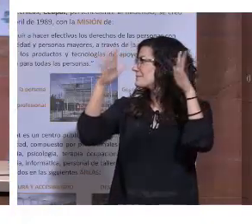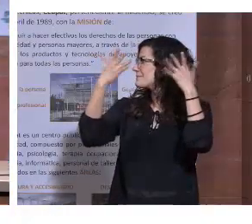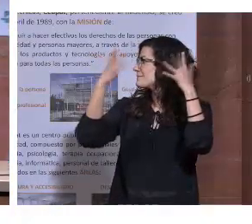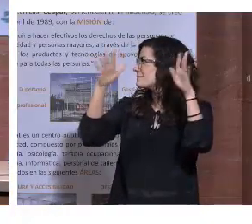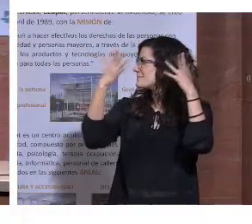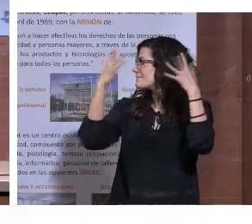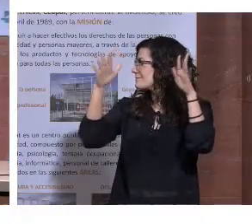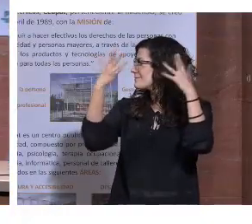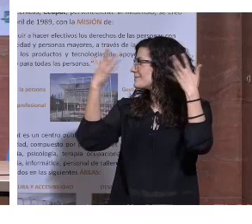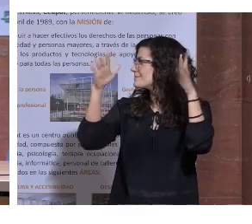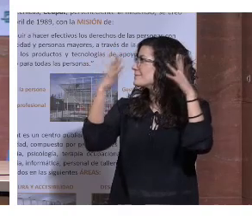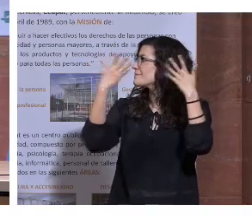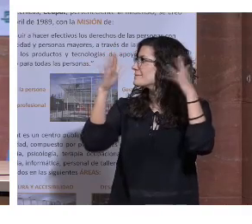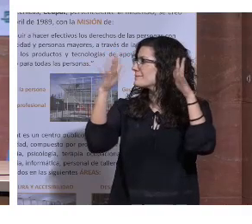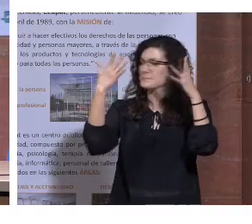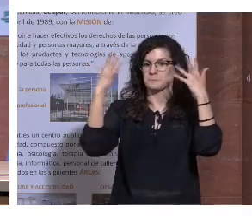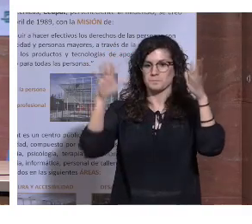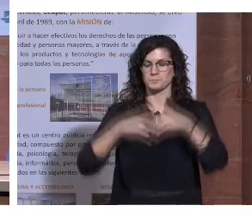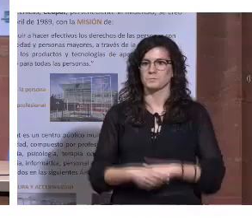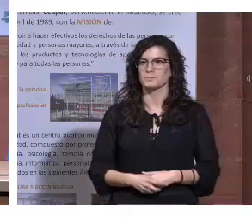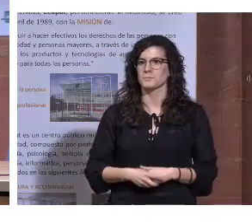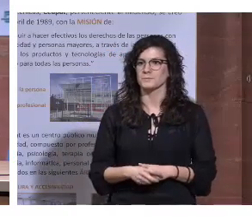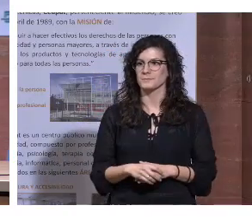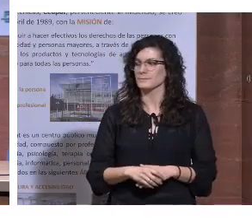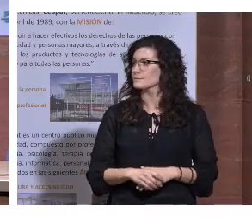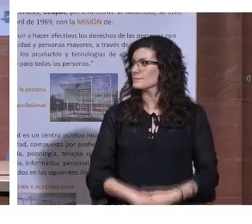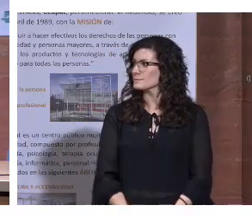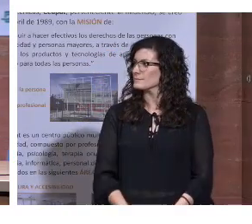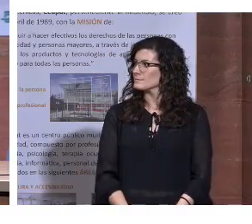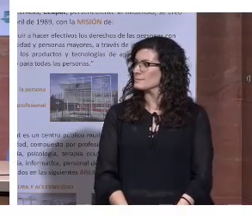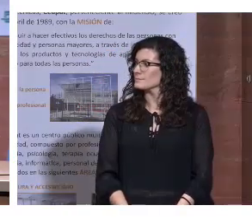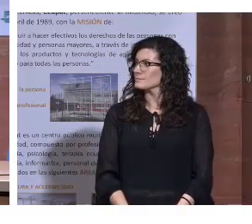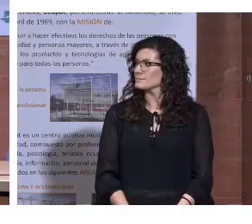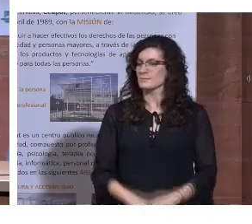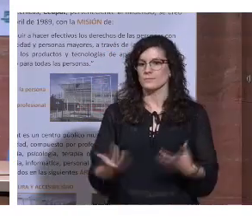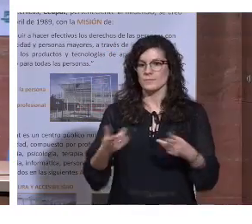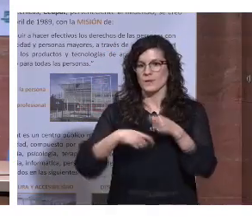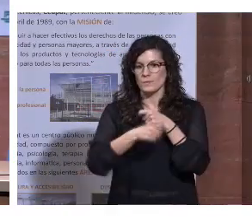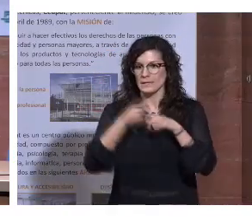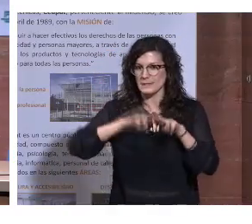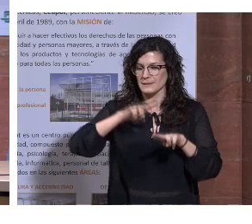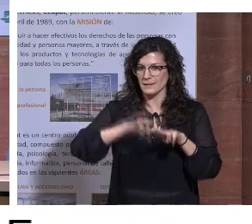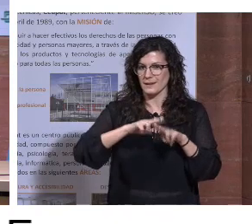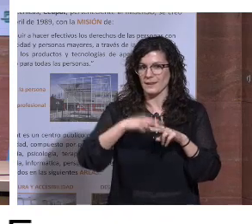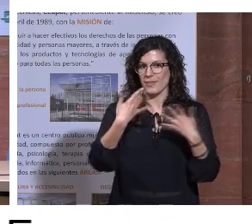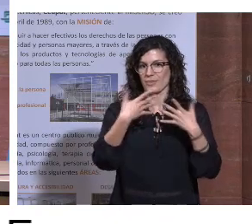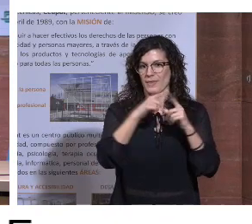No, espera. Cógela. Era